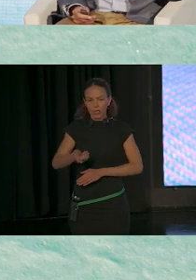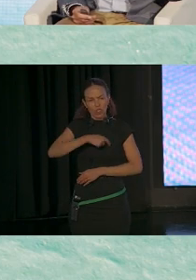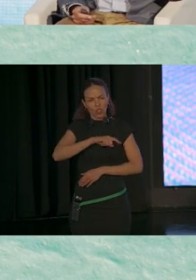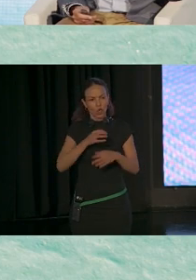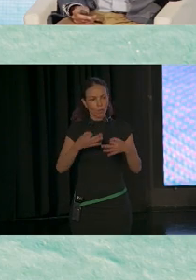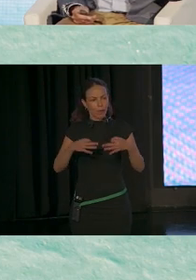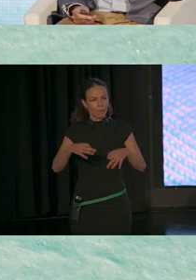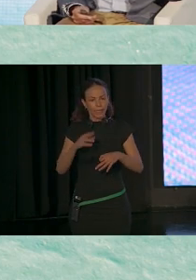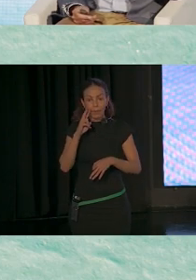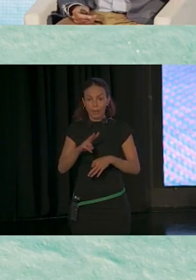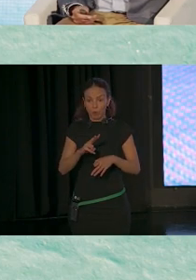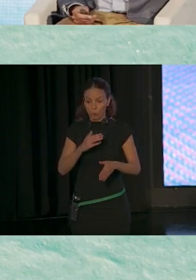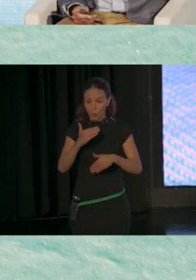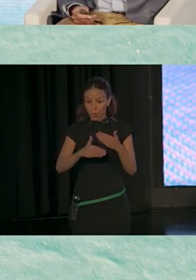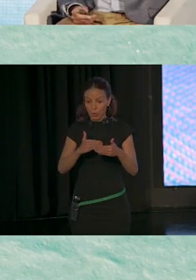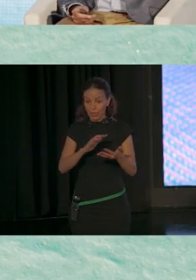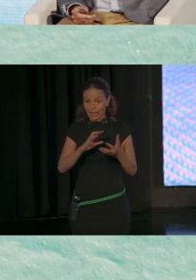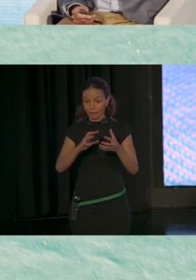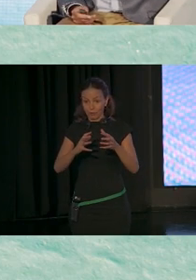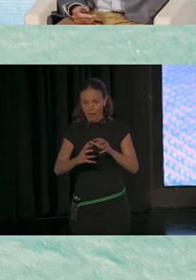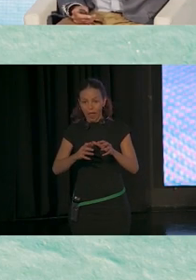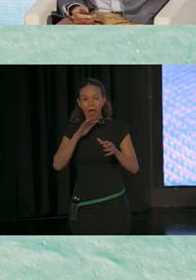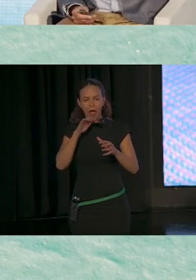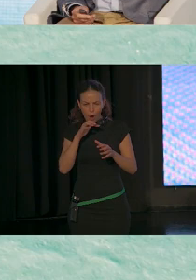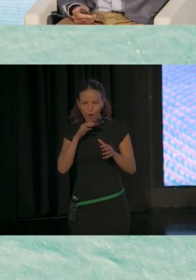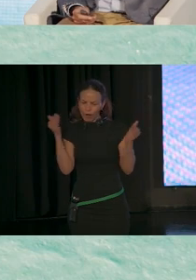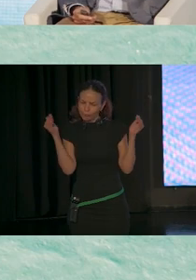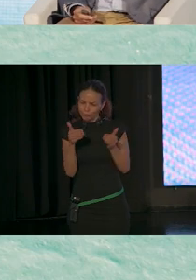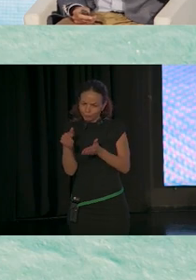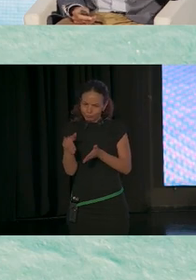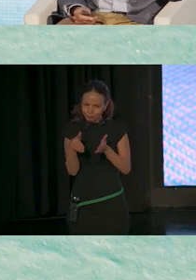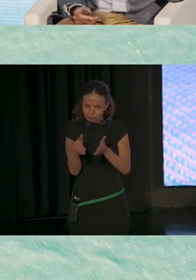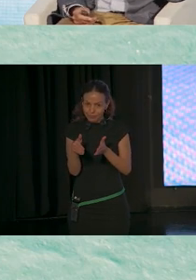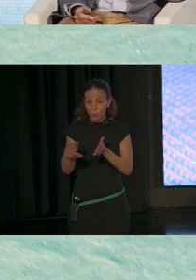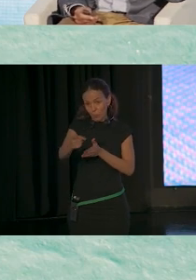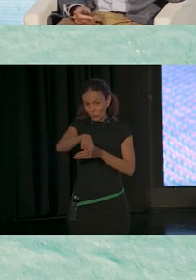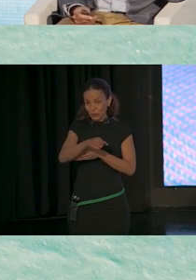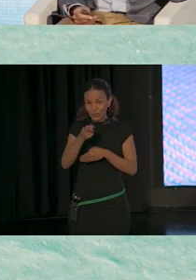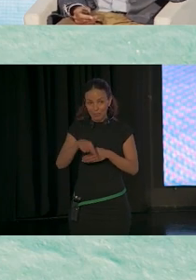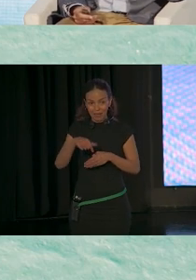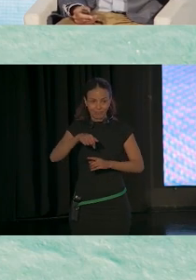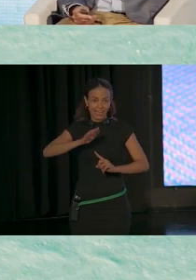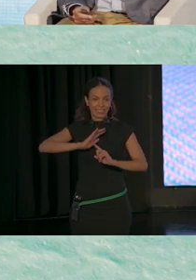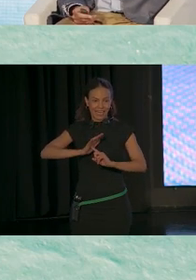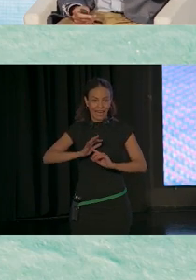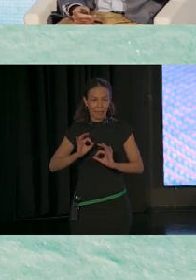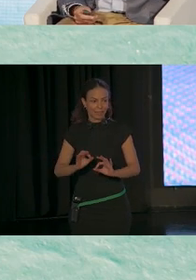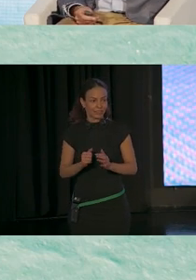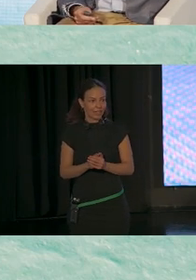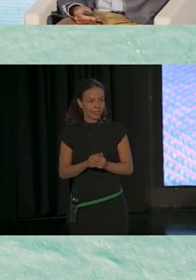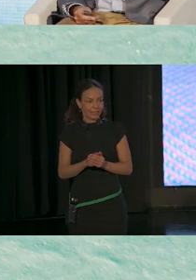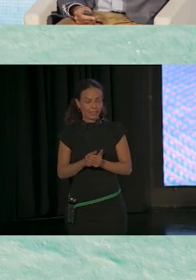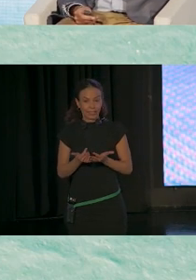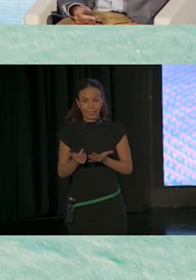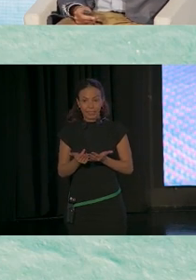en los procesos de transformación. Estamos en ese camino, o se está, o estáis en ese camino, en Castilla-La Mancha, bueno,